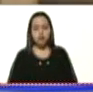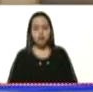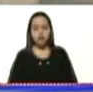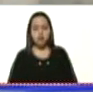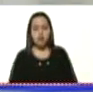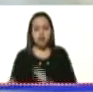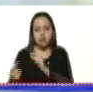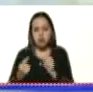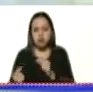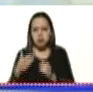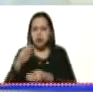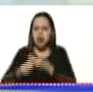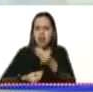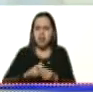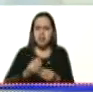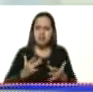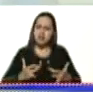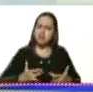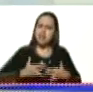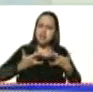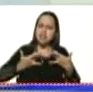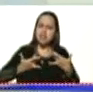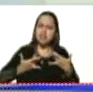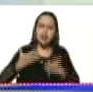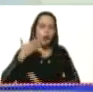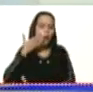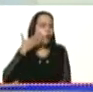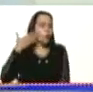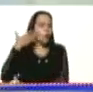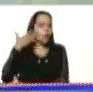nos hace llenar de un gran orgullo,